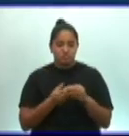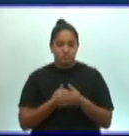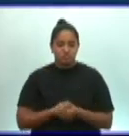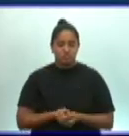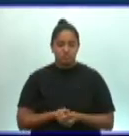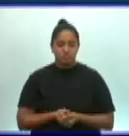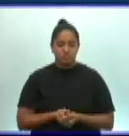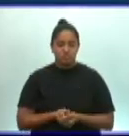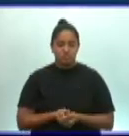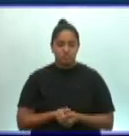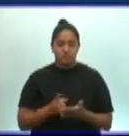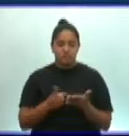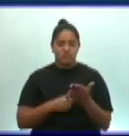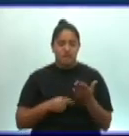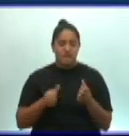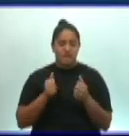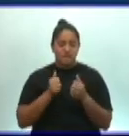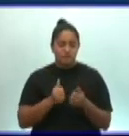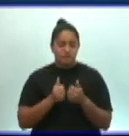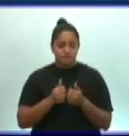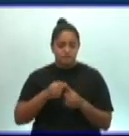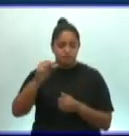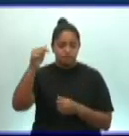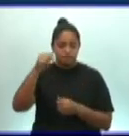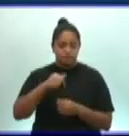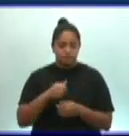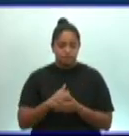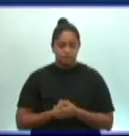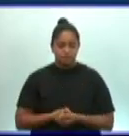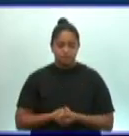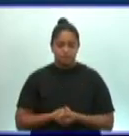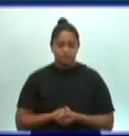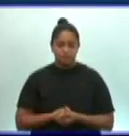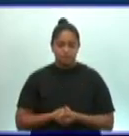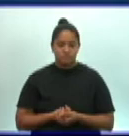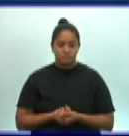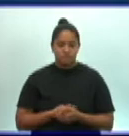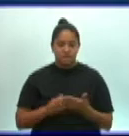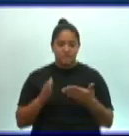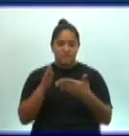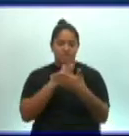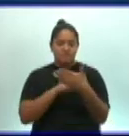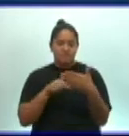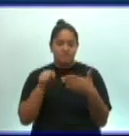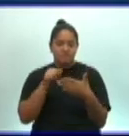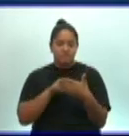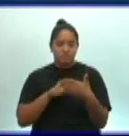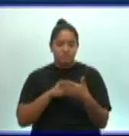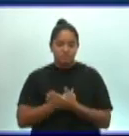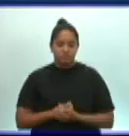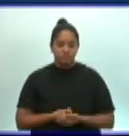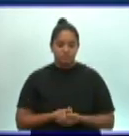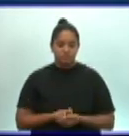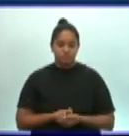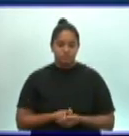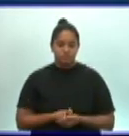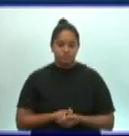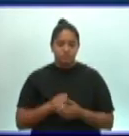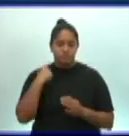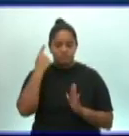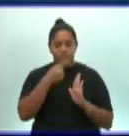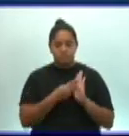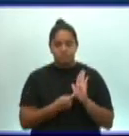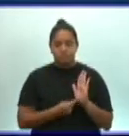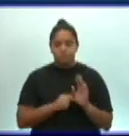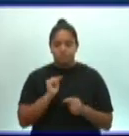fuerza magnética estaría dirigida hacia el centro de la trayectoria circular. Por eso es que como características también del